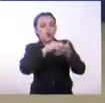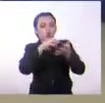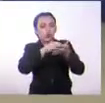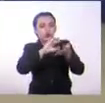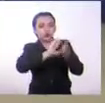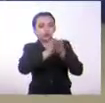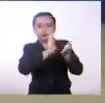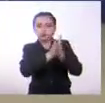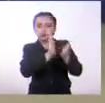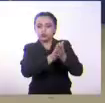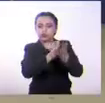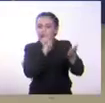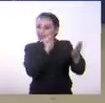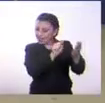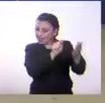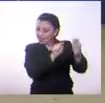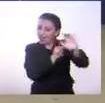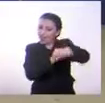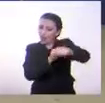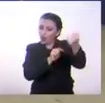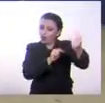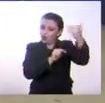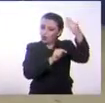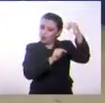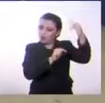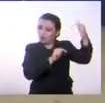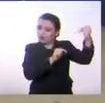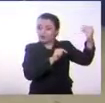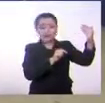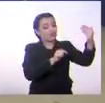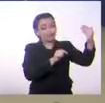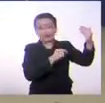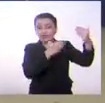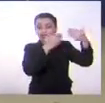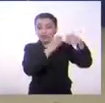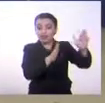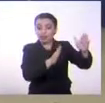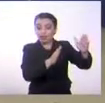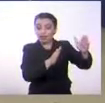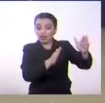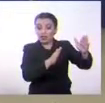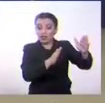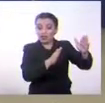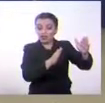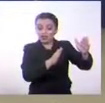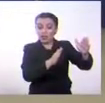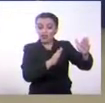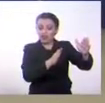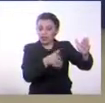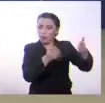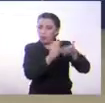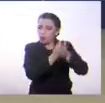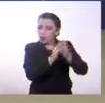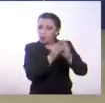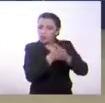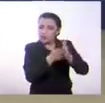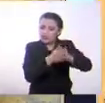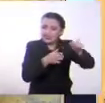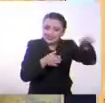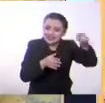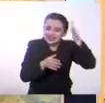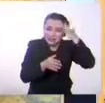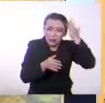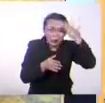yo llego a la escuela y mis otros compañeritos, y yo les digo, a mí me encantan las pupusas, pero me van a decir, ¿las pupusas? ¿Qué son las